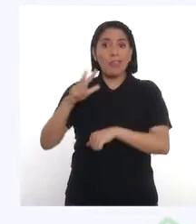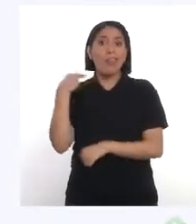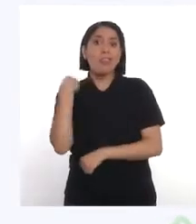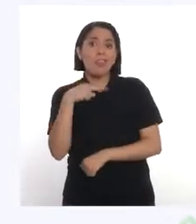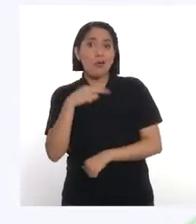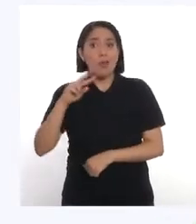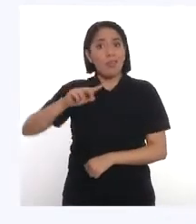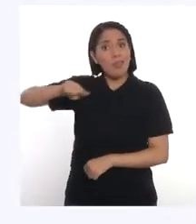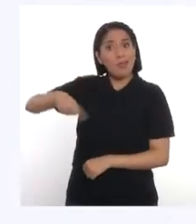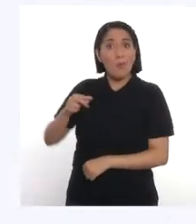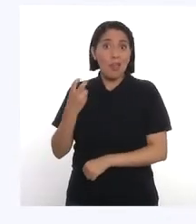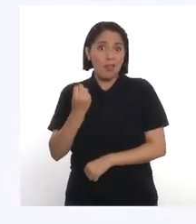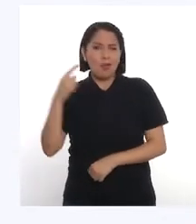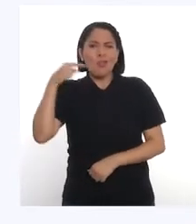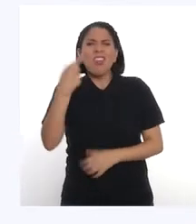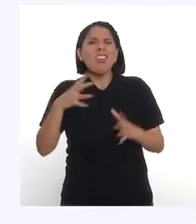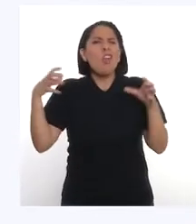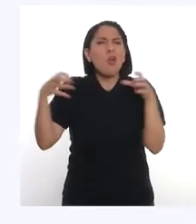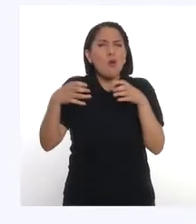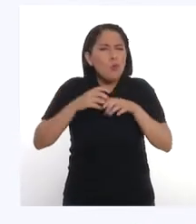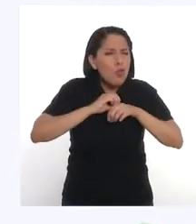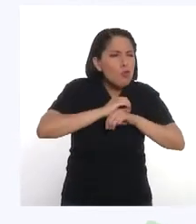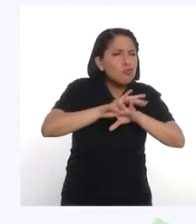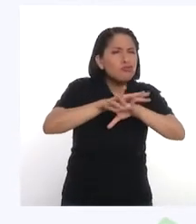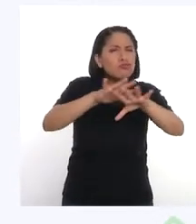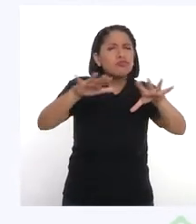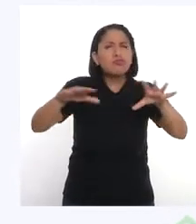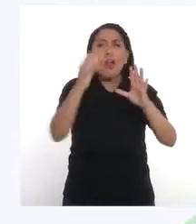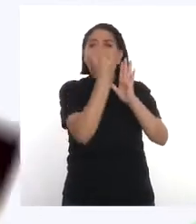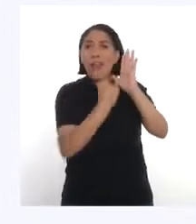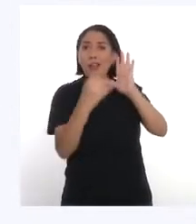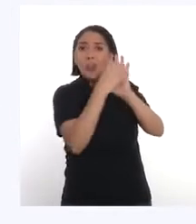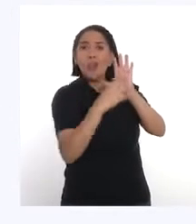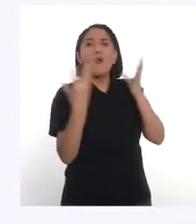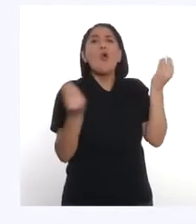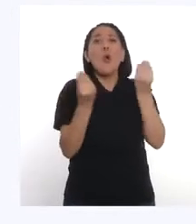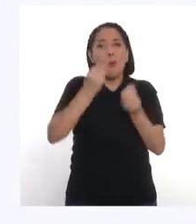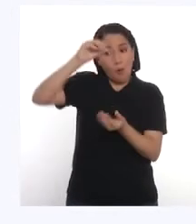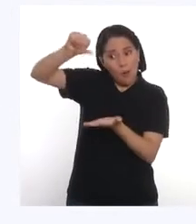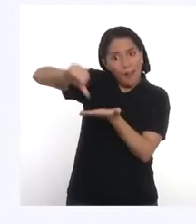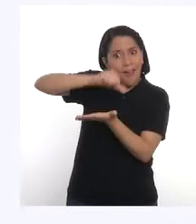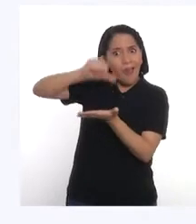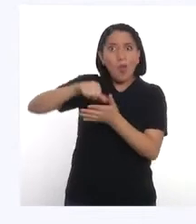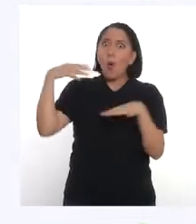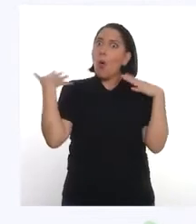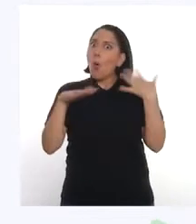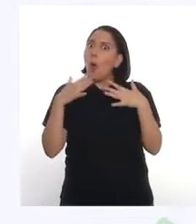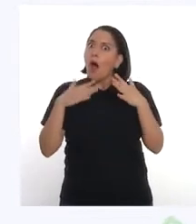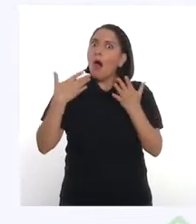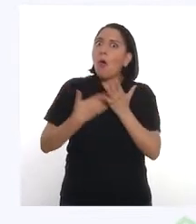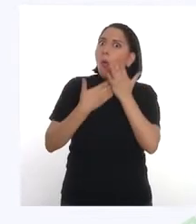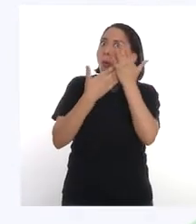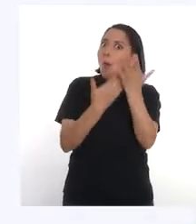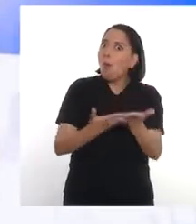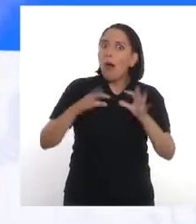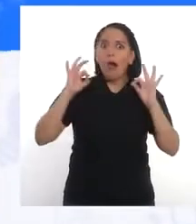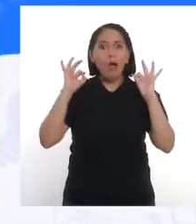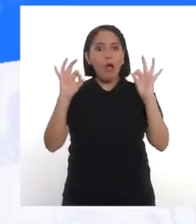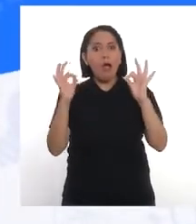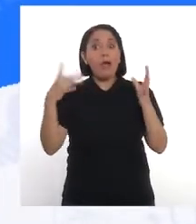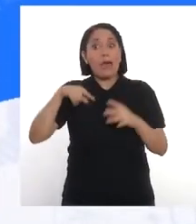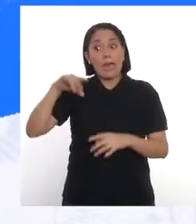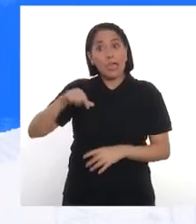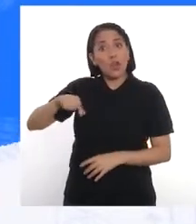Este grupo está dedicado a difundir el cómic como expresión artística. ¡Qué gran iniciativa!